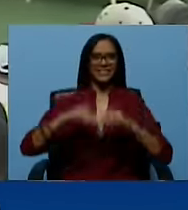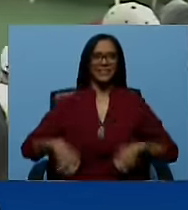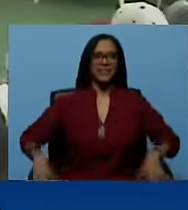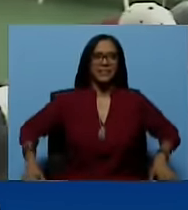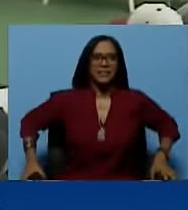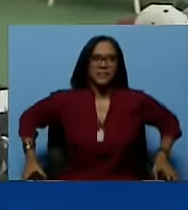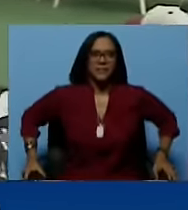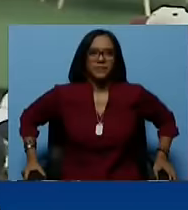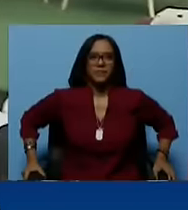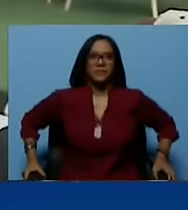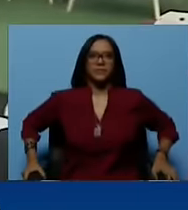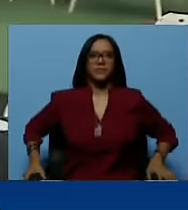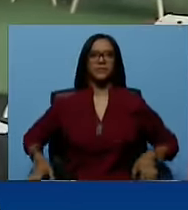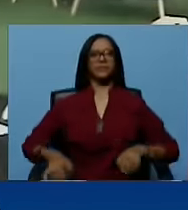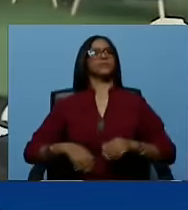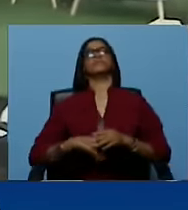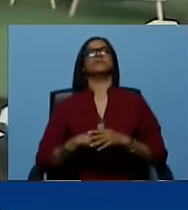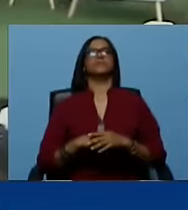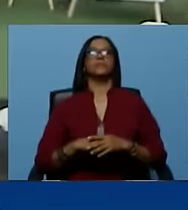Por acá.